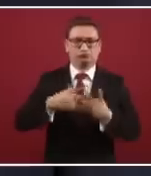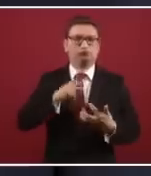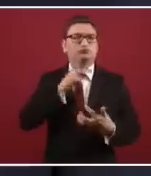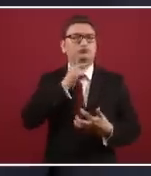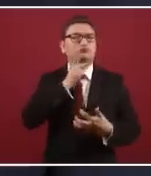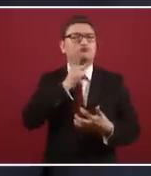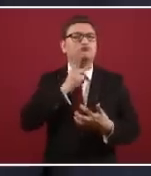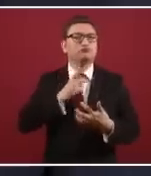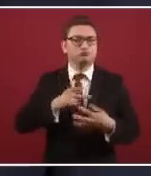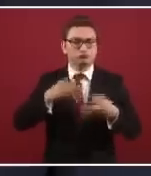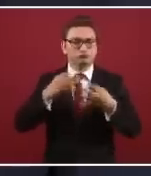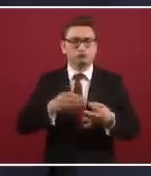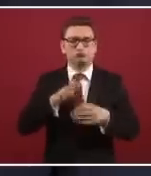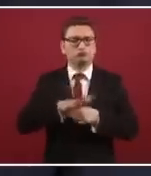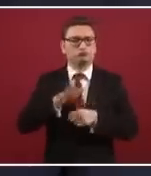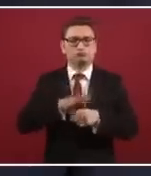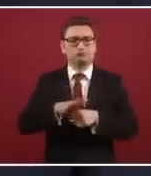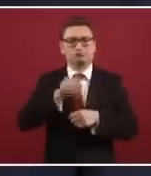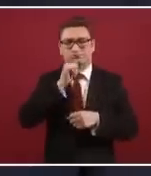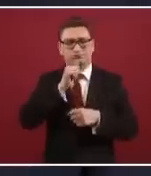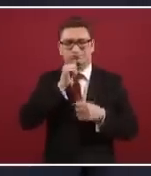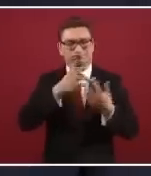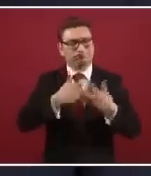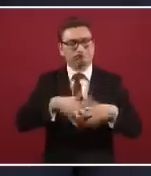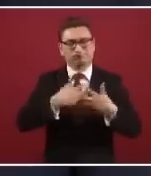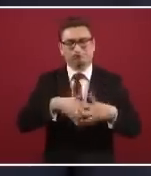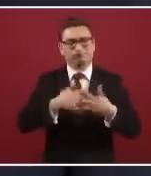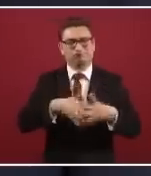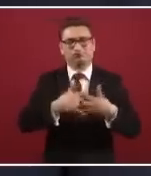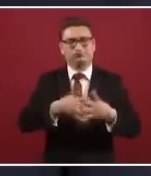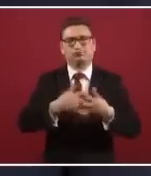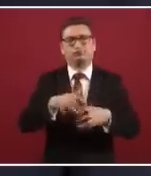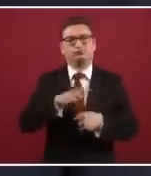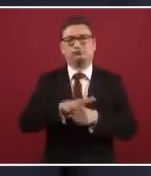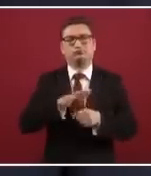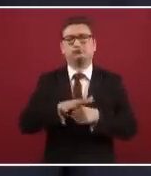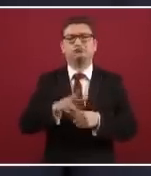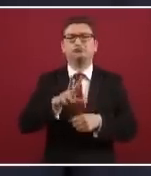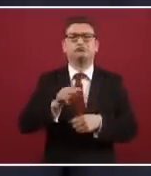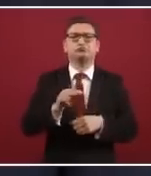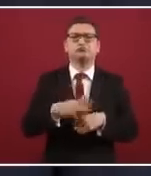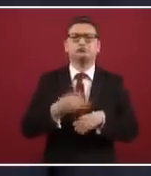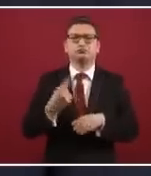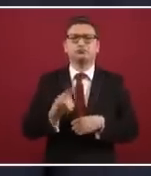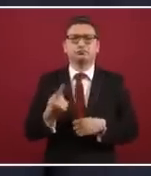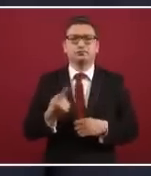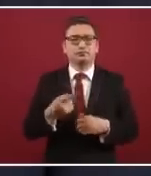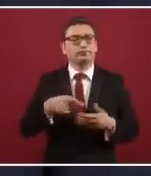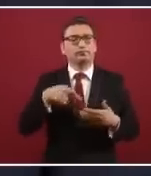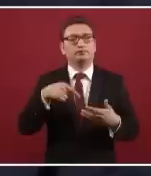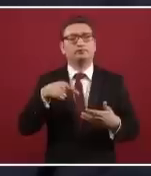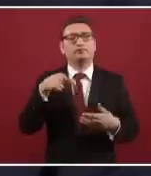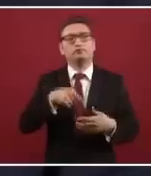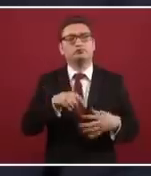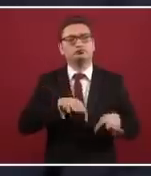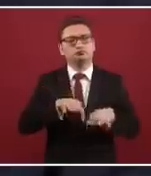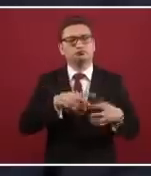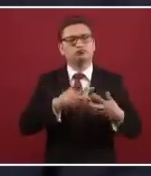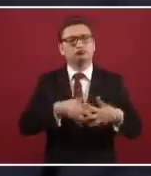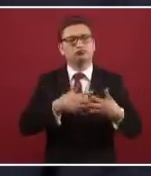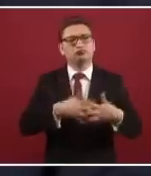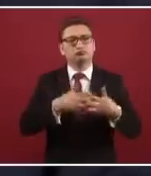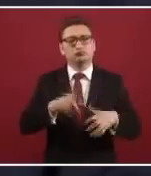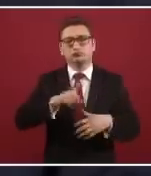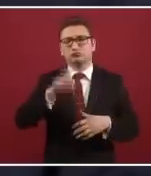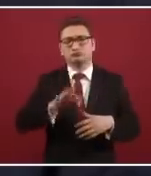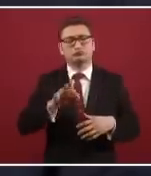petróleo crudo suficiente en las refinerías porque no estaban trabajando a toda su capacidad.